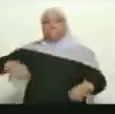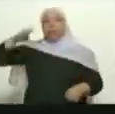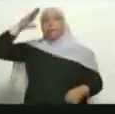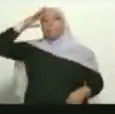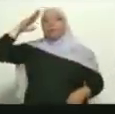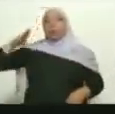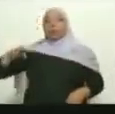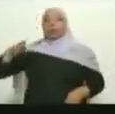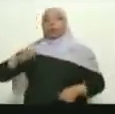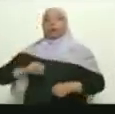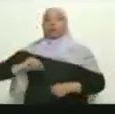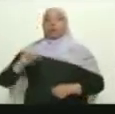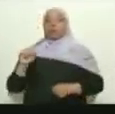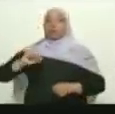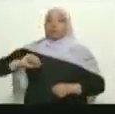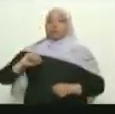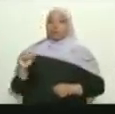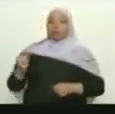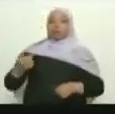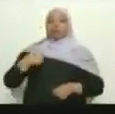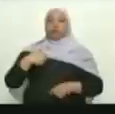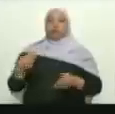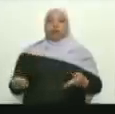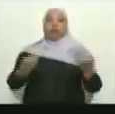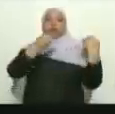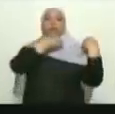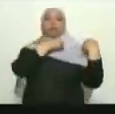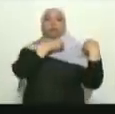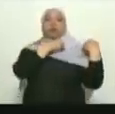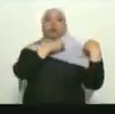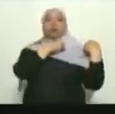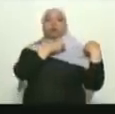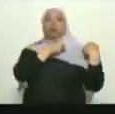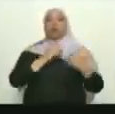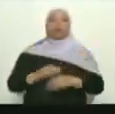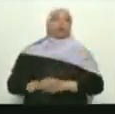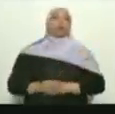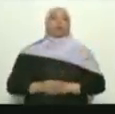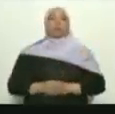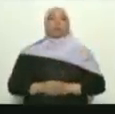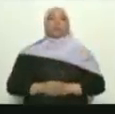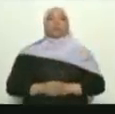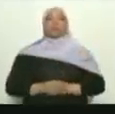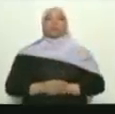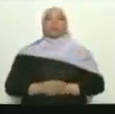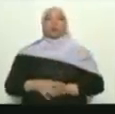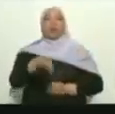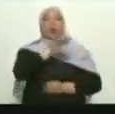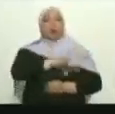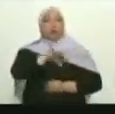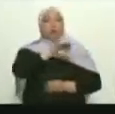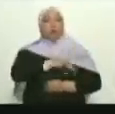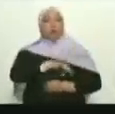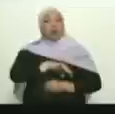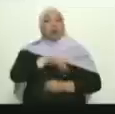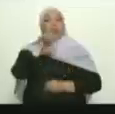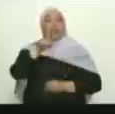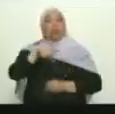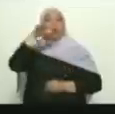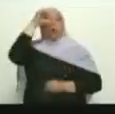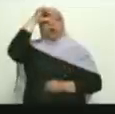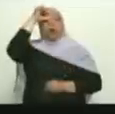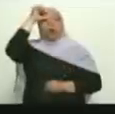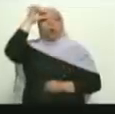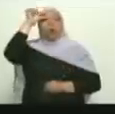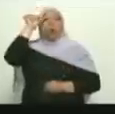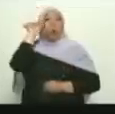es la que yo tuve responsabilidad de conducir. Esa parte, ¿quién la venía trabajando? El señor Julio Borges. Por